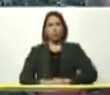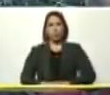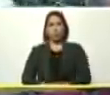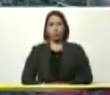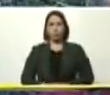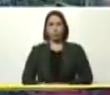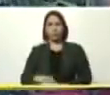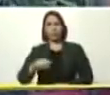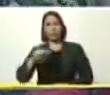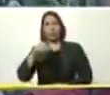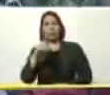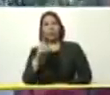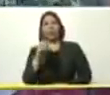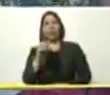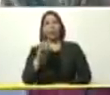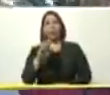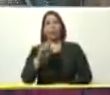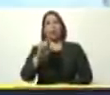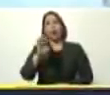Adolfo Pereira,